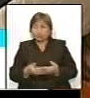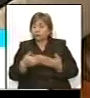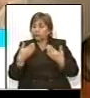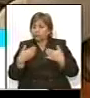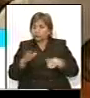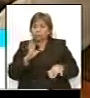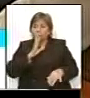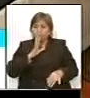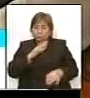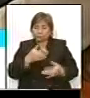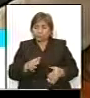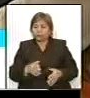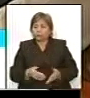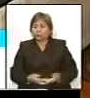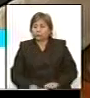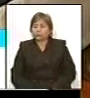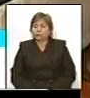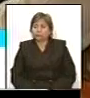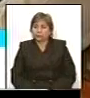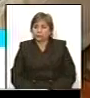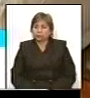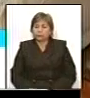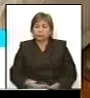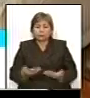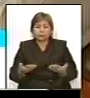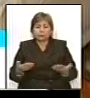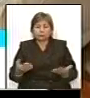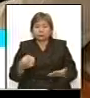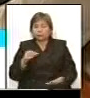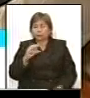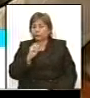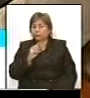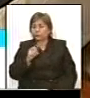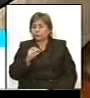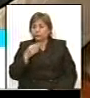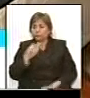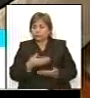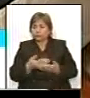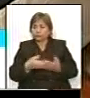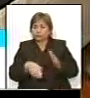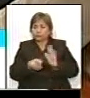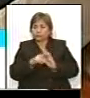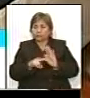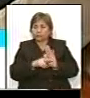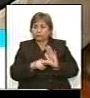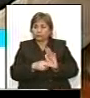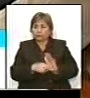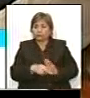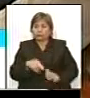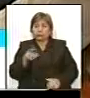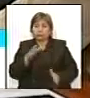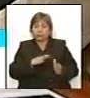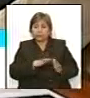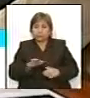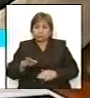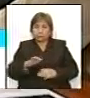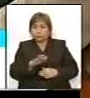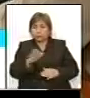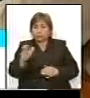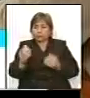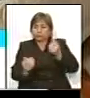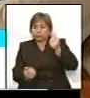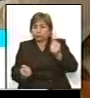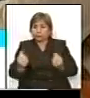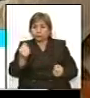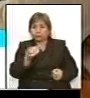lo ha manifestado el colega Carlos Pozo, es más una norma para aplicarla en temas de vías. No,